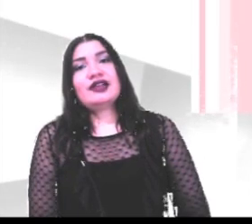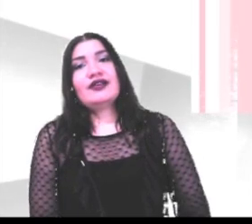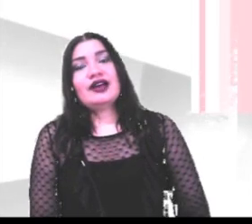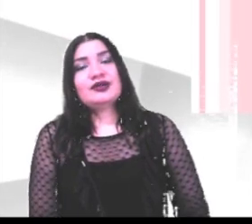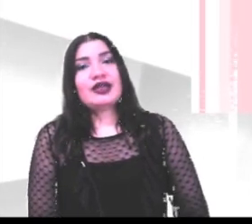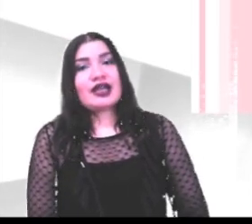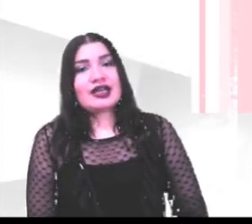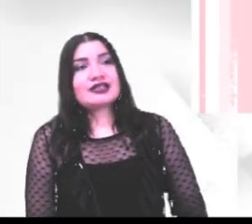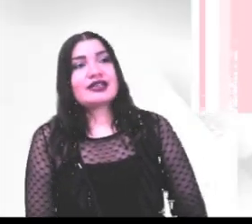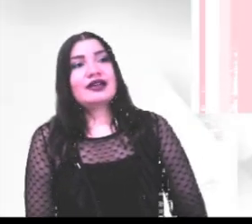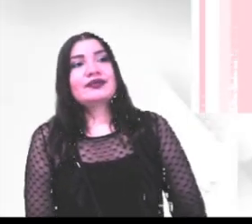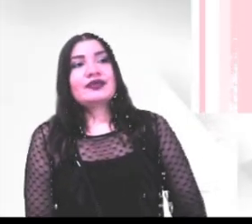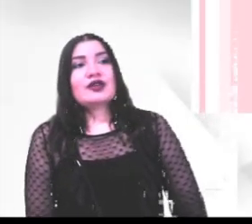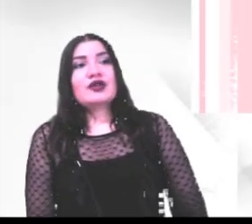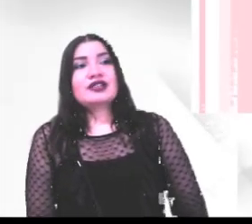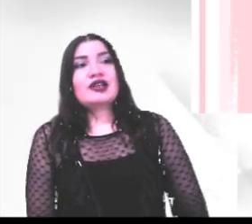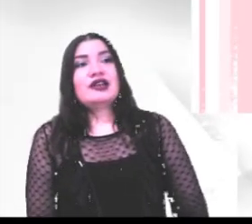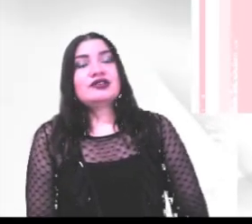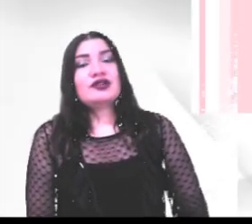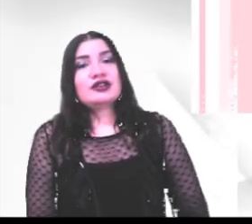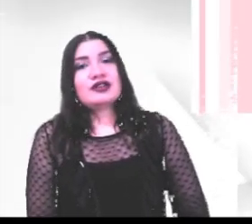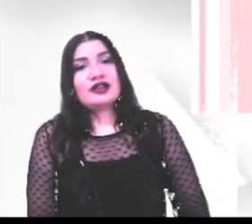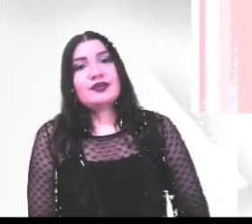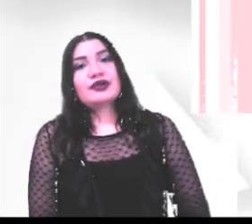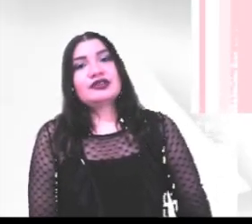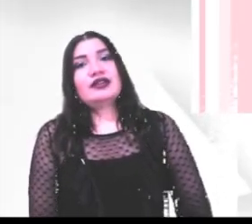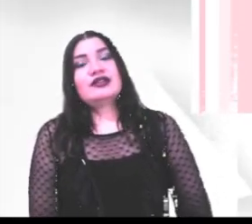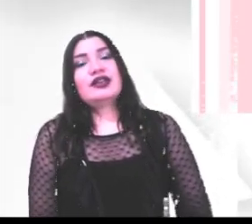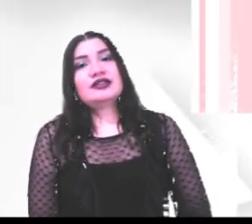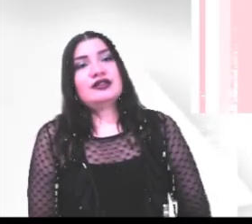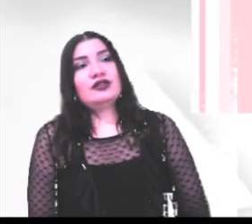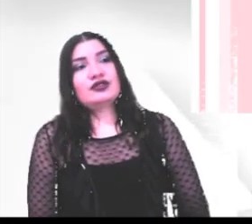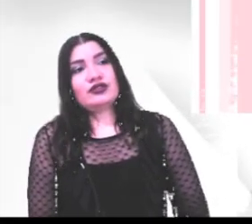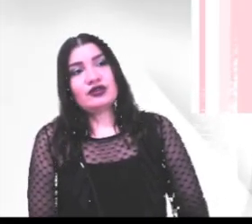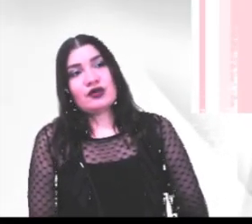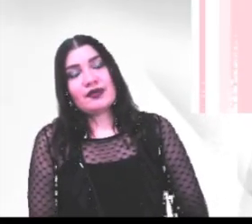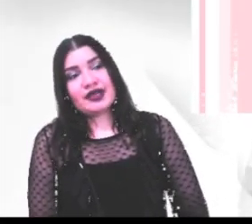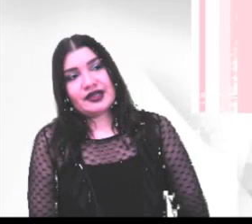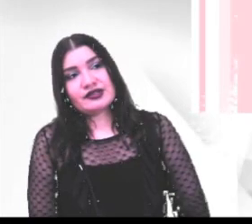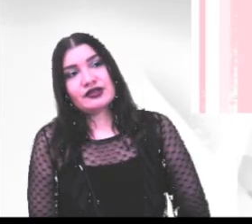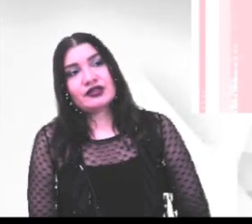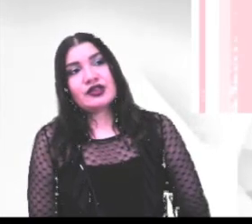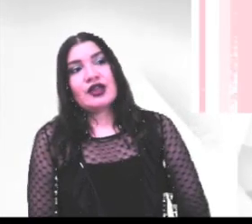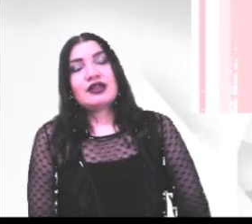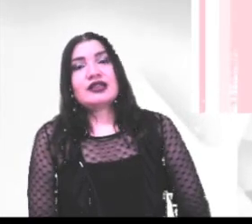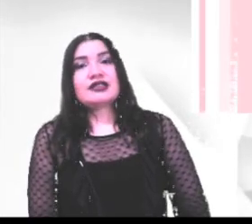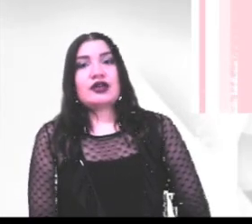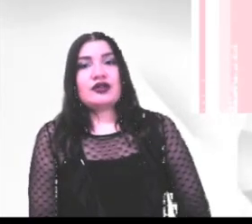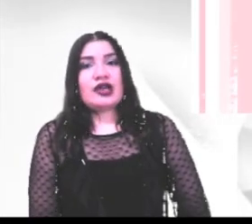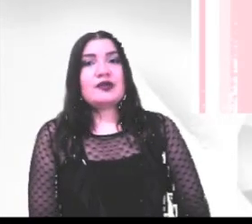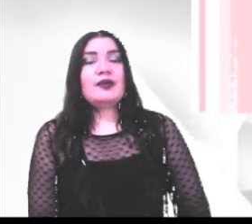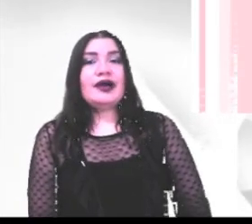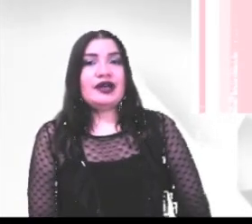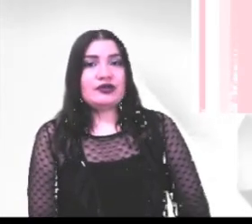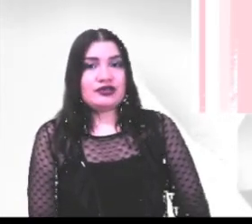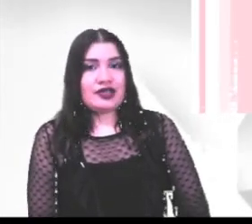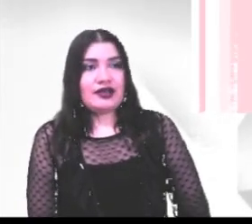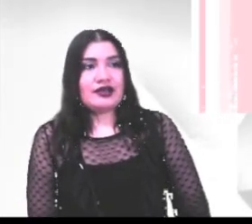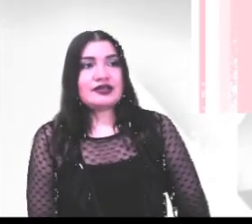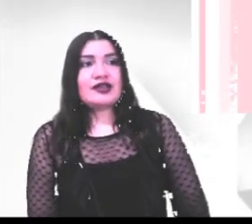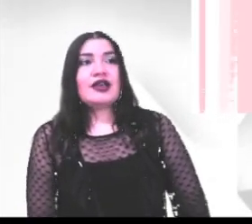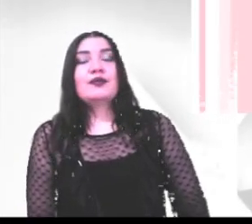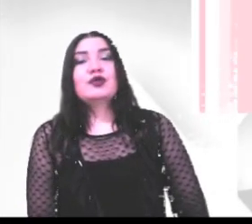seguir trabajando en casa estas lecciones tan importantes que nosotros los maestros desarrollamos para